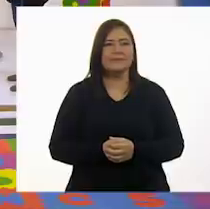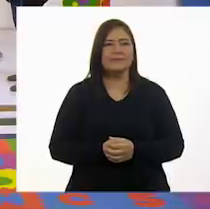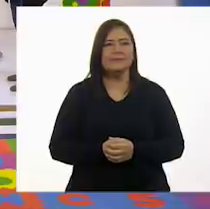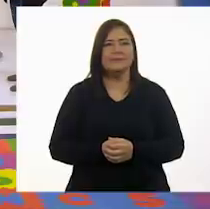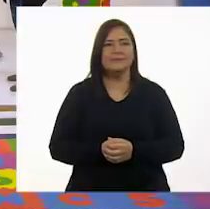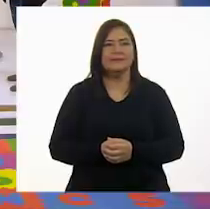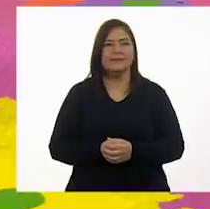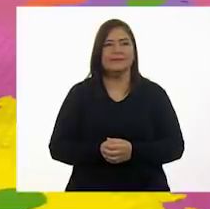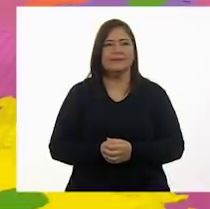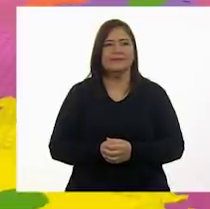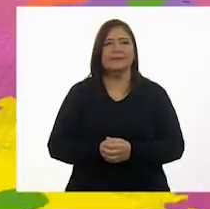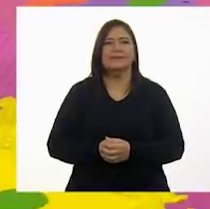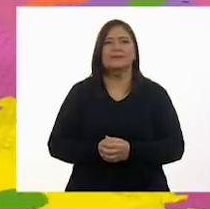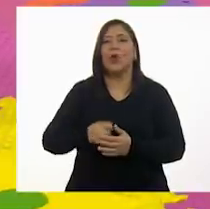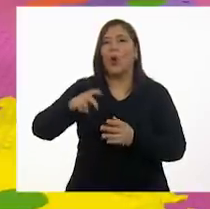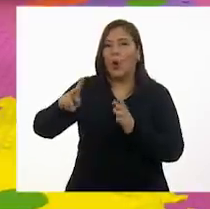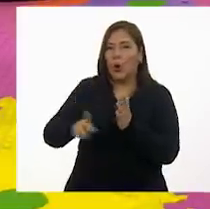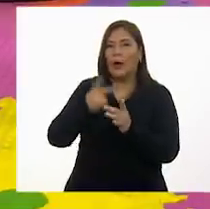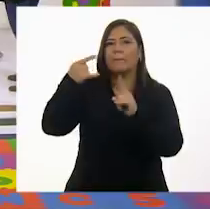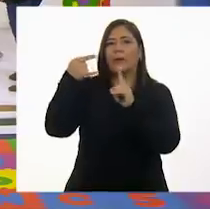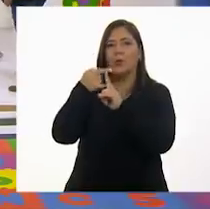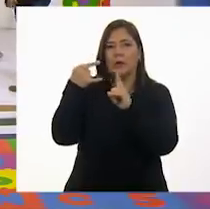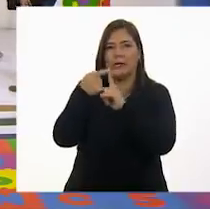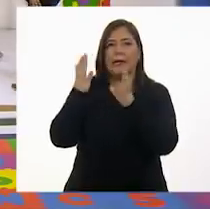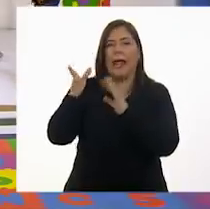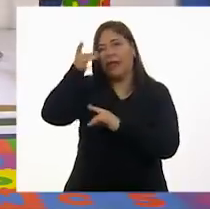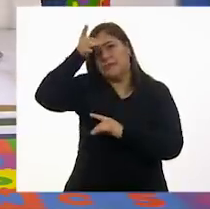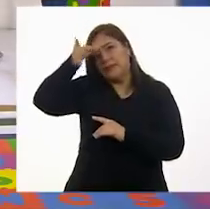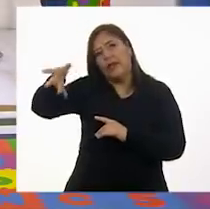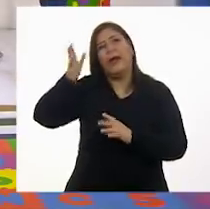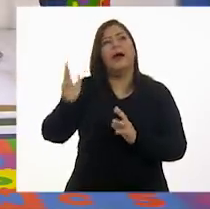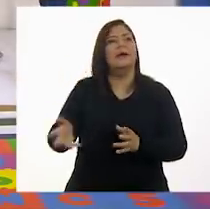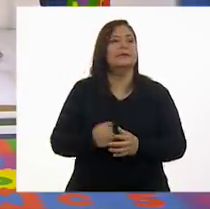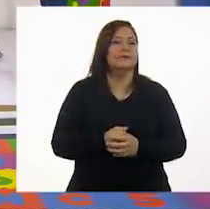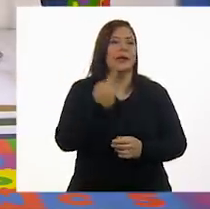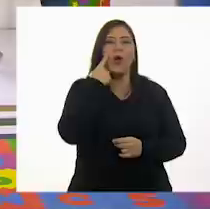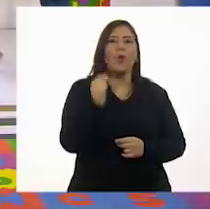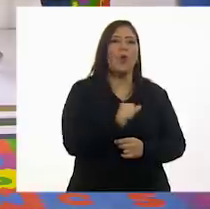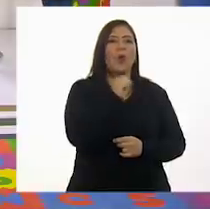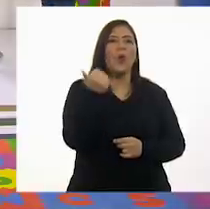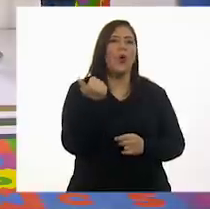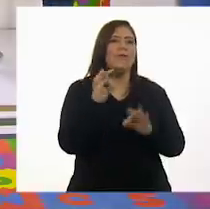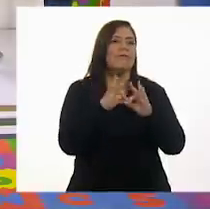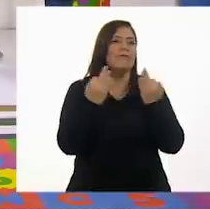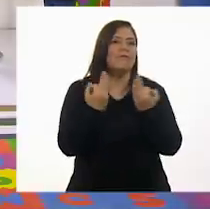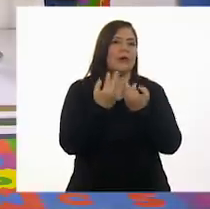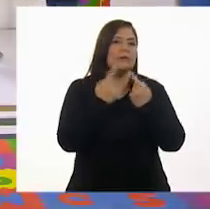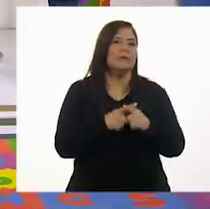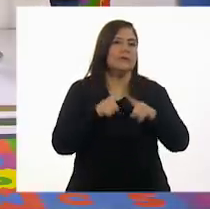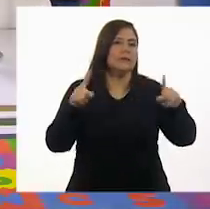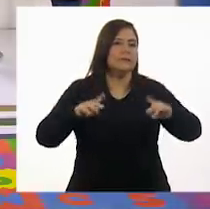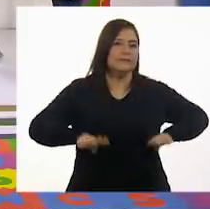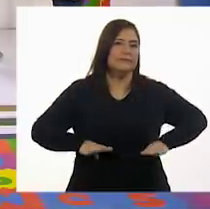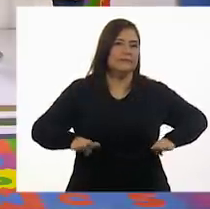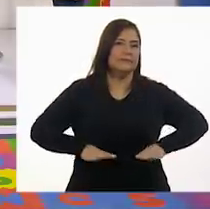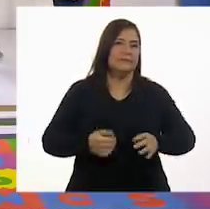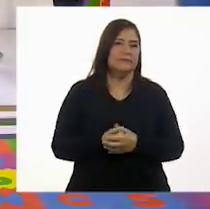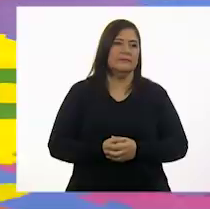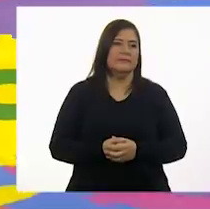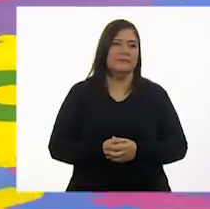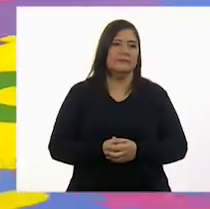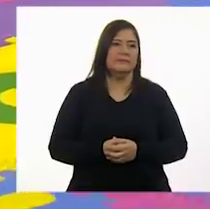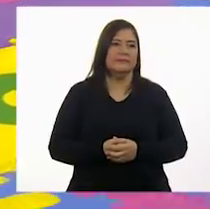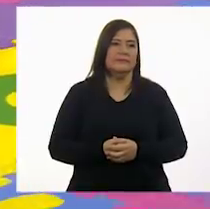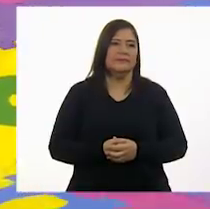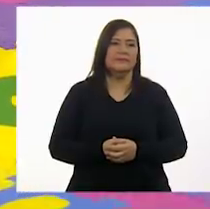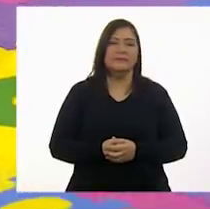grande. Otro cuadrado. Ese ya lo tenemos ya aquí. Ya lo tenemos. Tiene que salir una figura diferente. Ah,